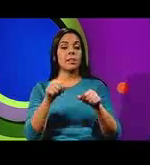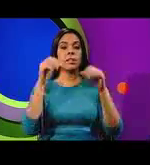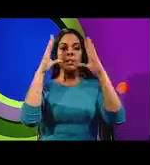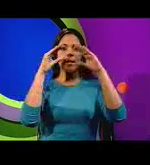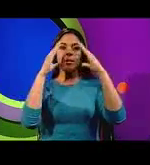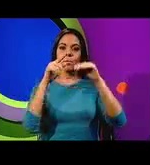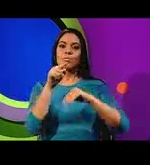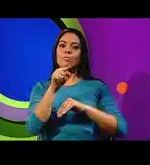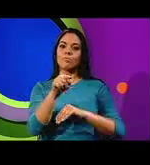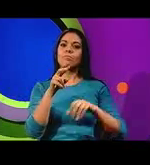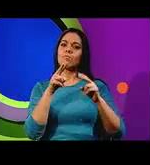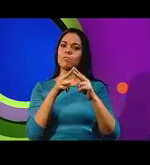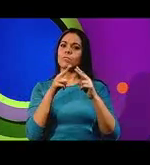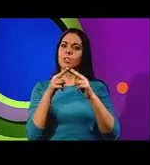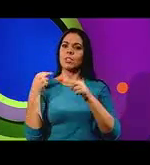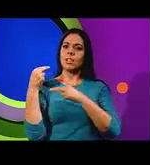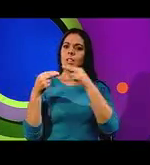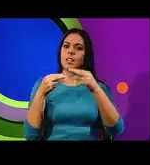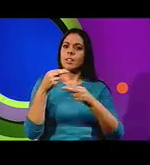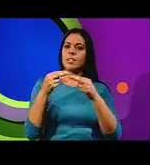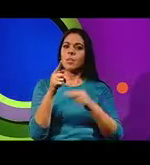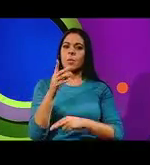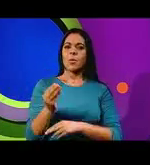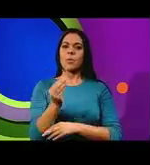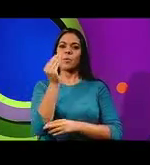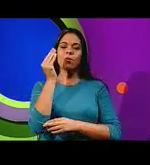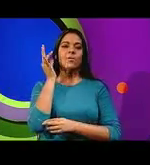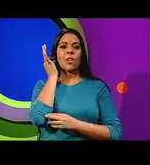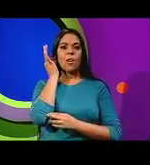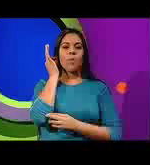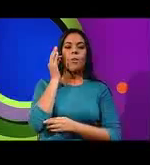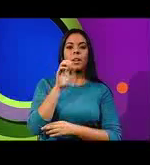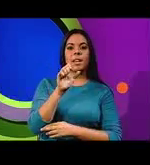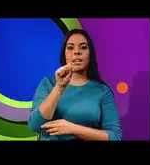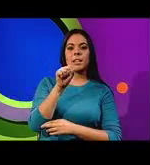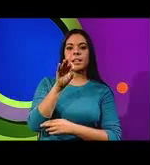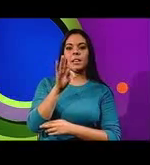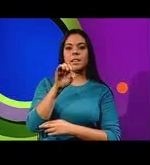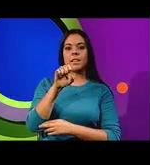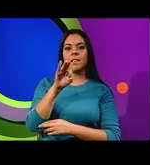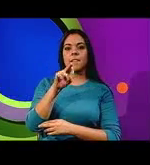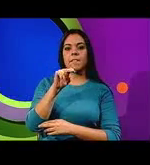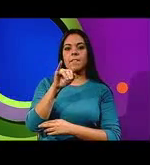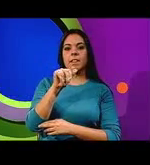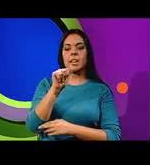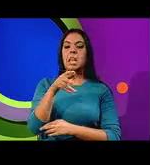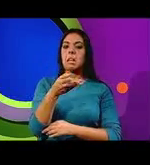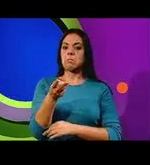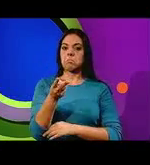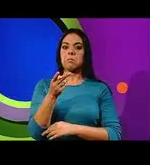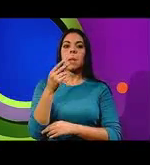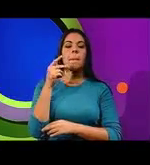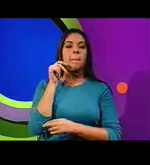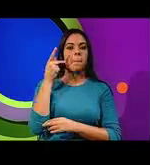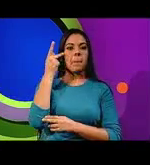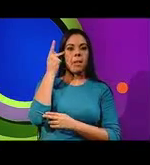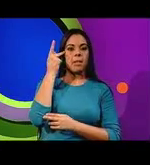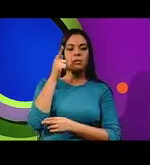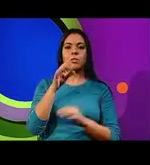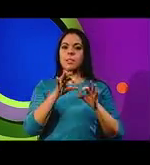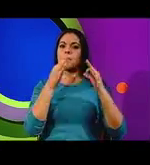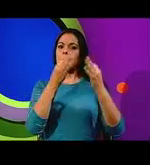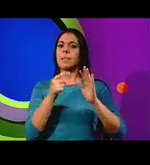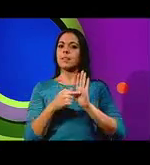siguiente reportaje usted podrá conocer la historia de una joven llamada Estefanía y de sus padres quienes experimentan sordera. Una familia